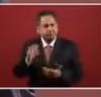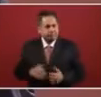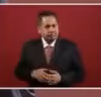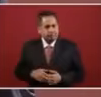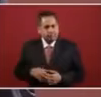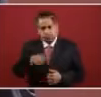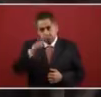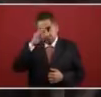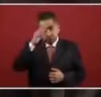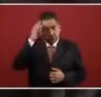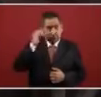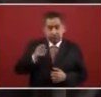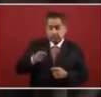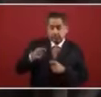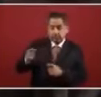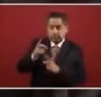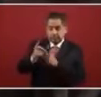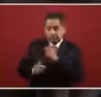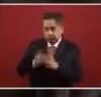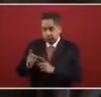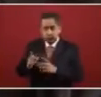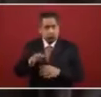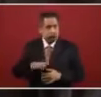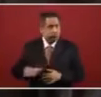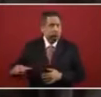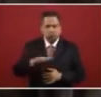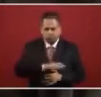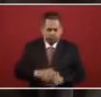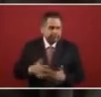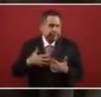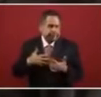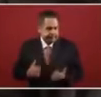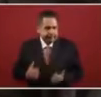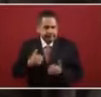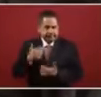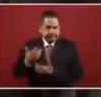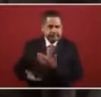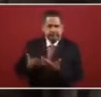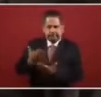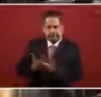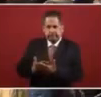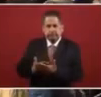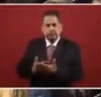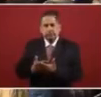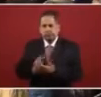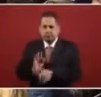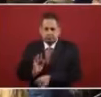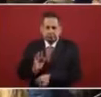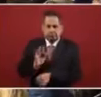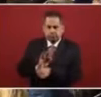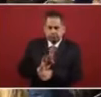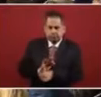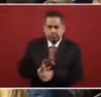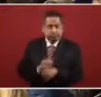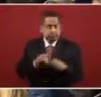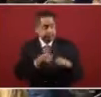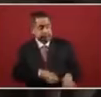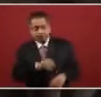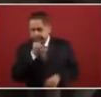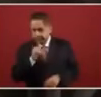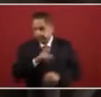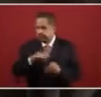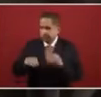aplicó con los deportistas, todos entendemos que su propuesta es no dejar en el desamparo a los jóvenes,